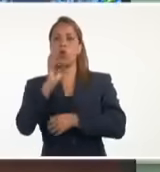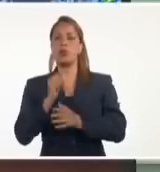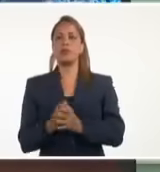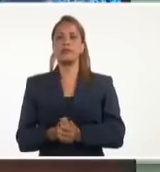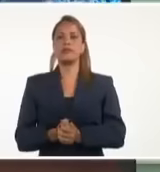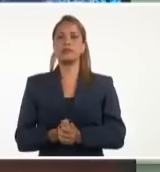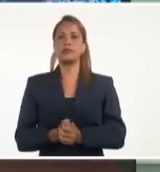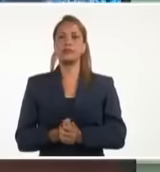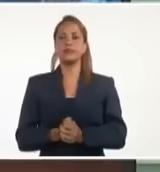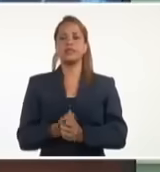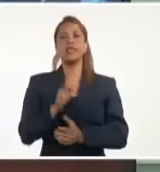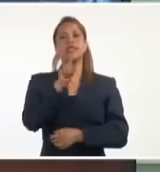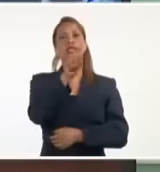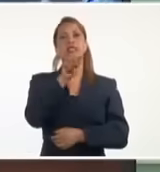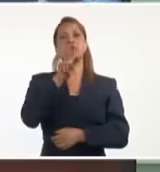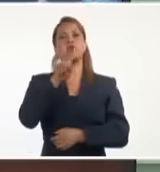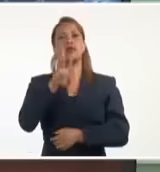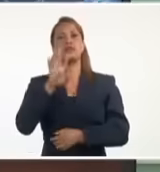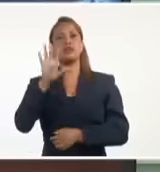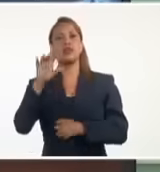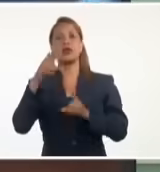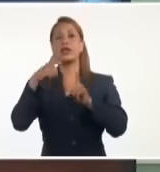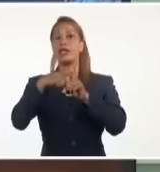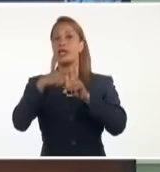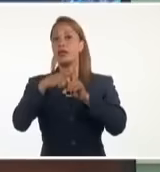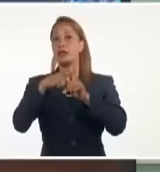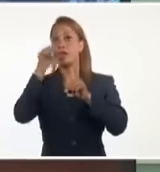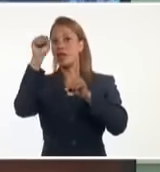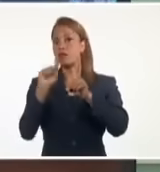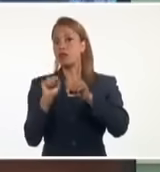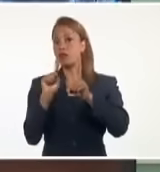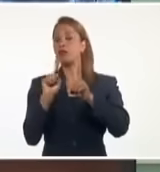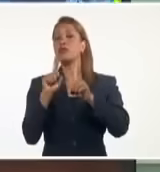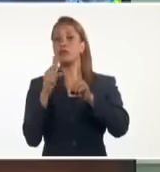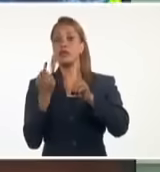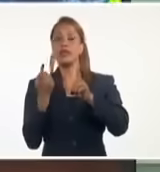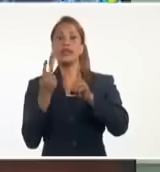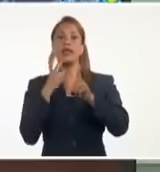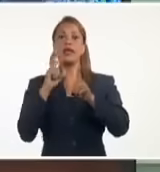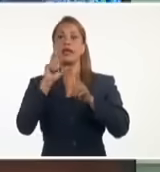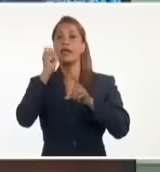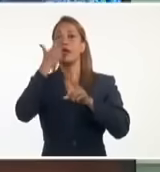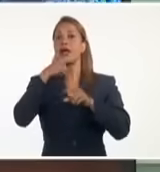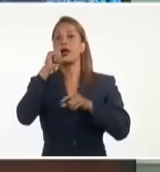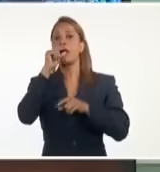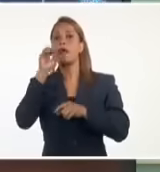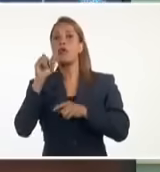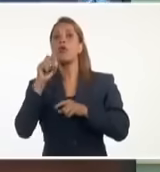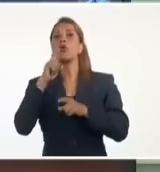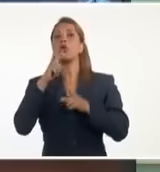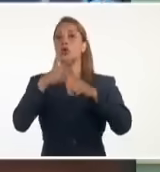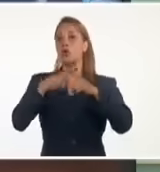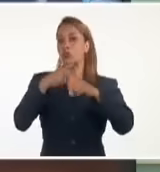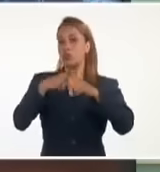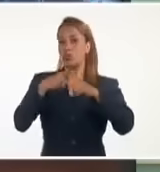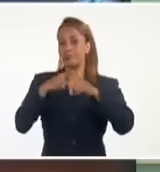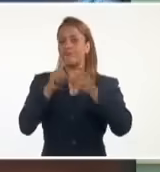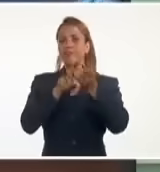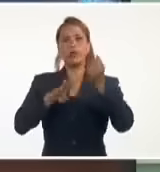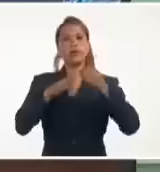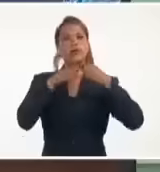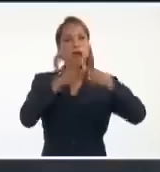a 125 kilómetros al sur-sudeste de Cabo Cruz, en la provincia de